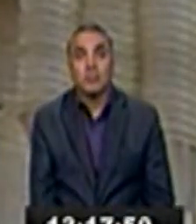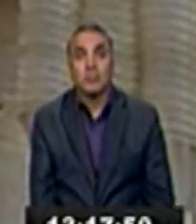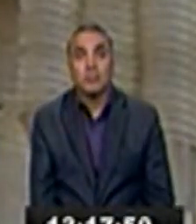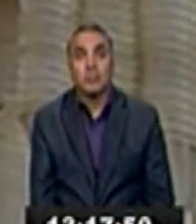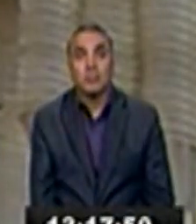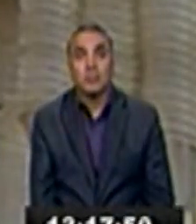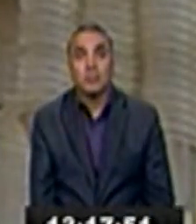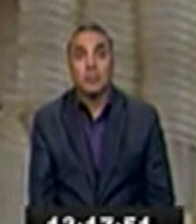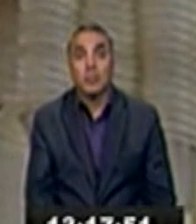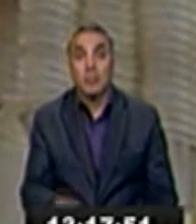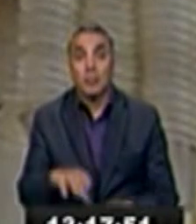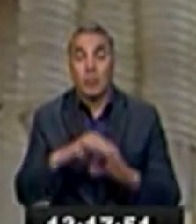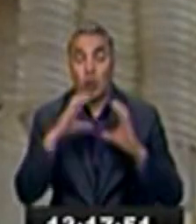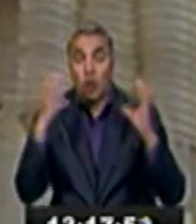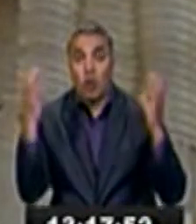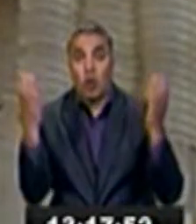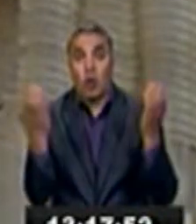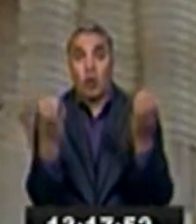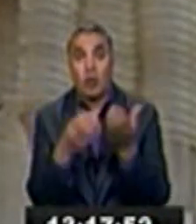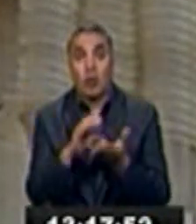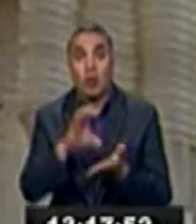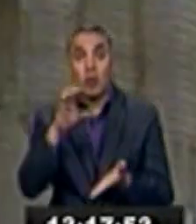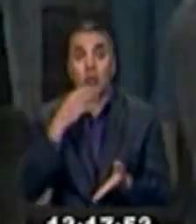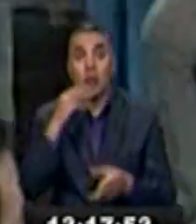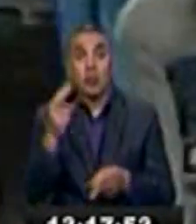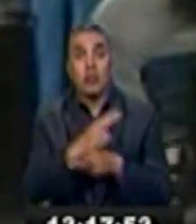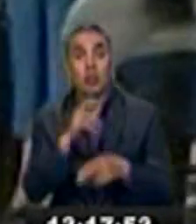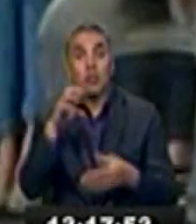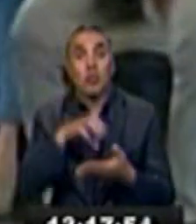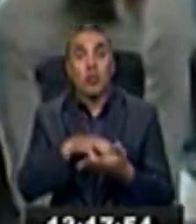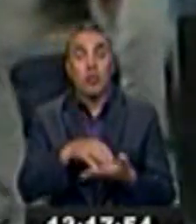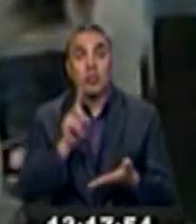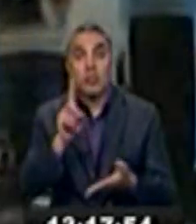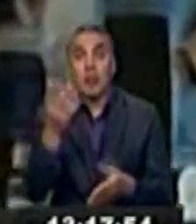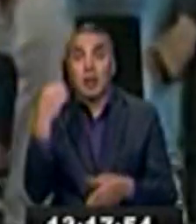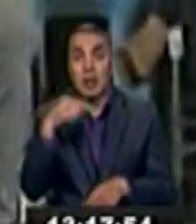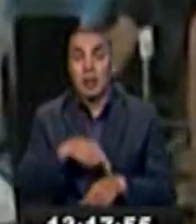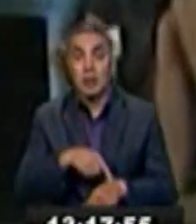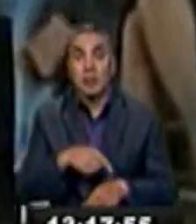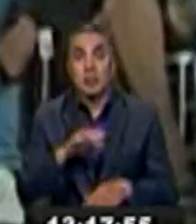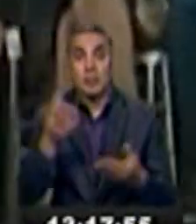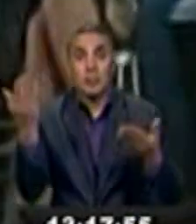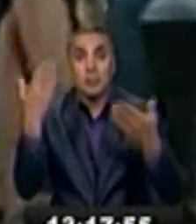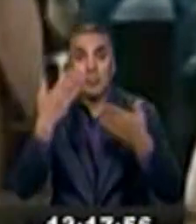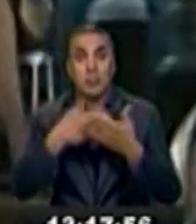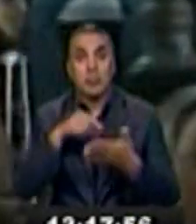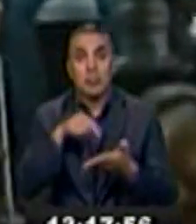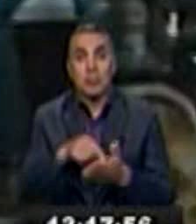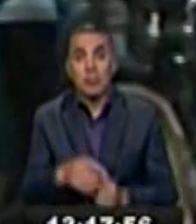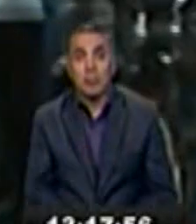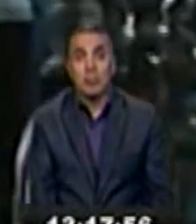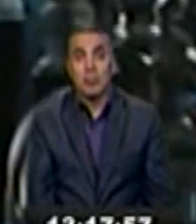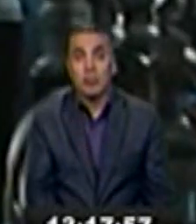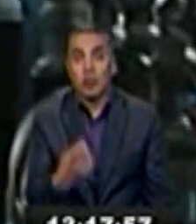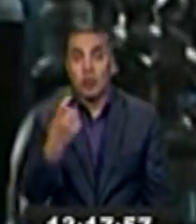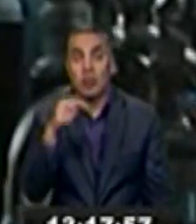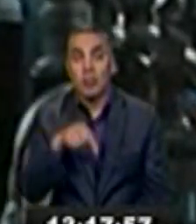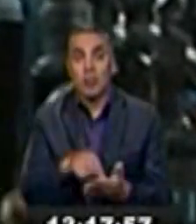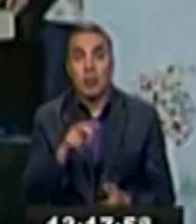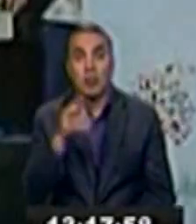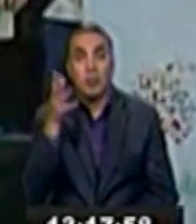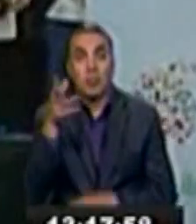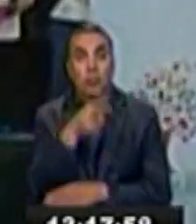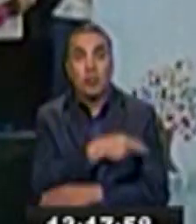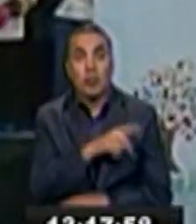en el Coliseo del Colegio Consejo Provincial, en donde hace pocos minutos terminó ya el evento, en donde a más de 11.000 docentes el